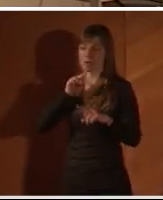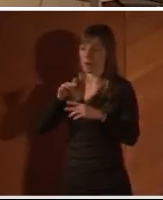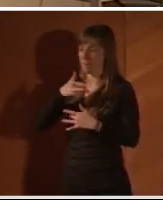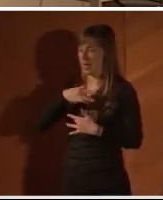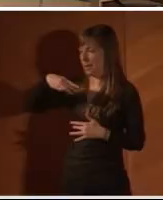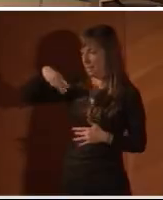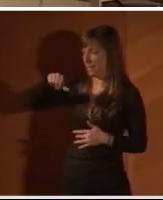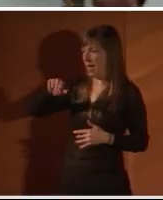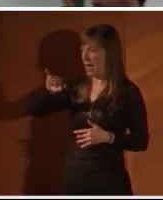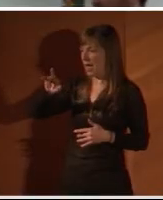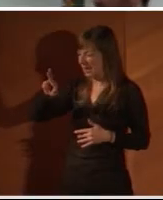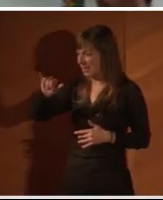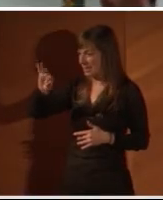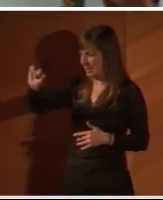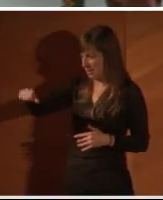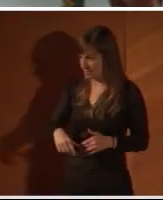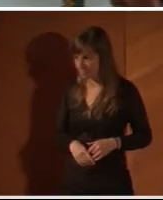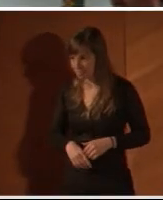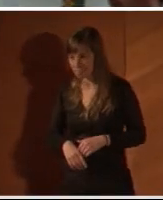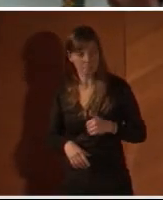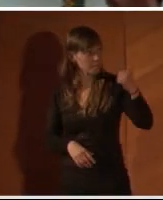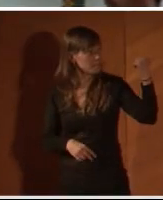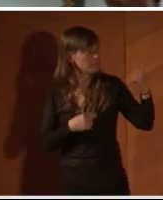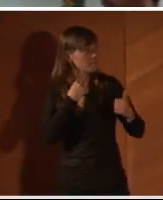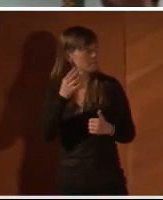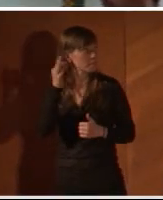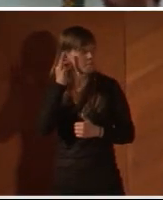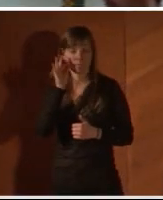Hola, buenos días a todas.